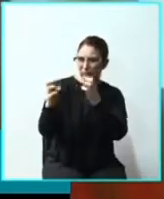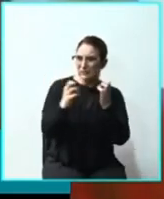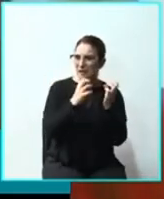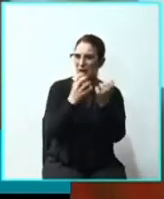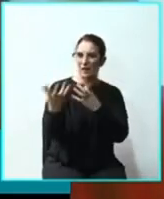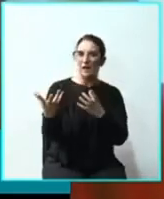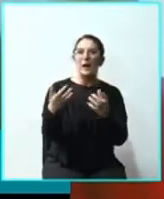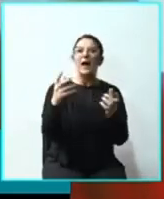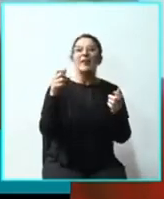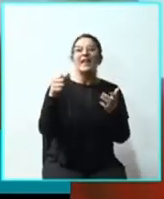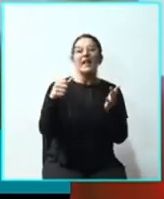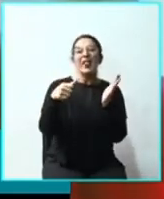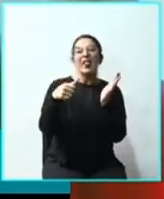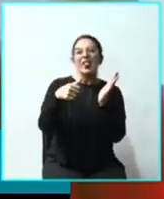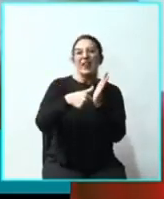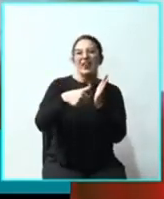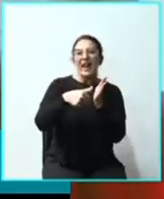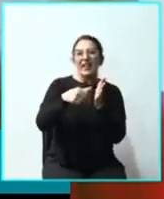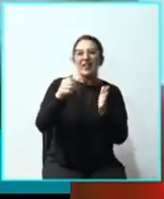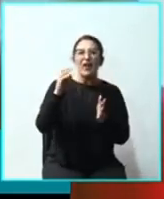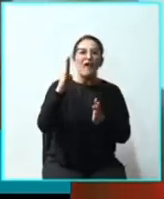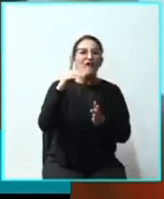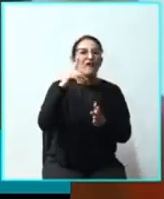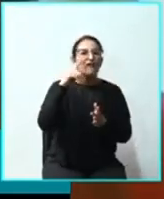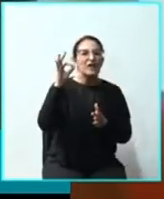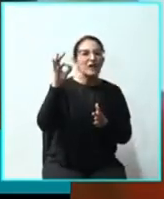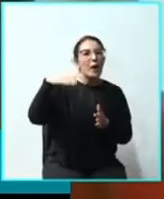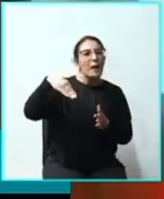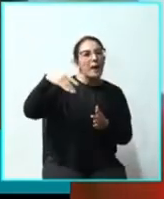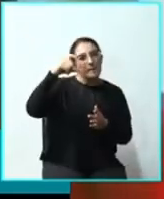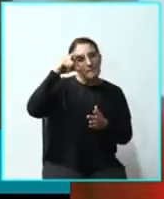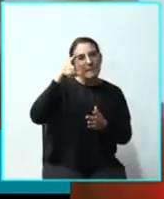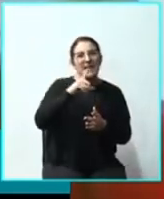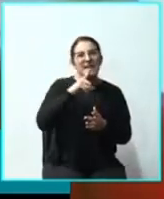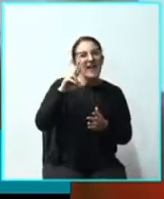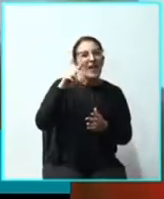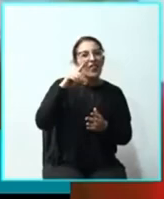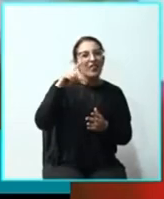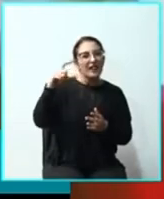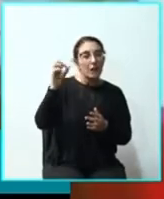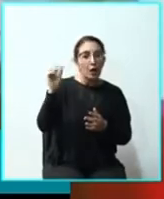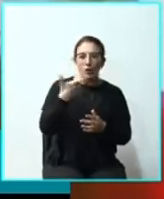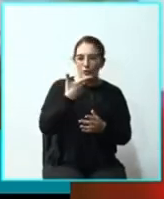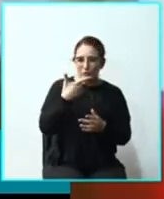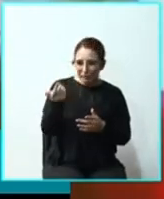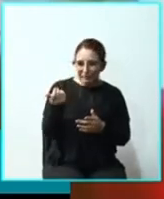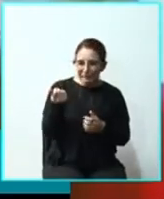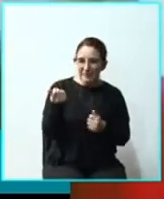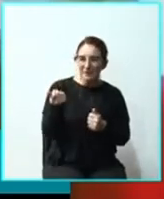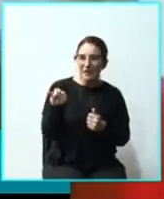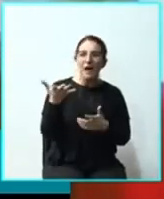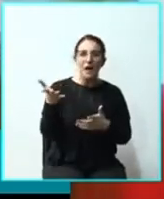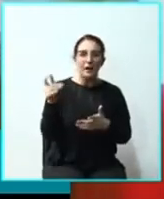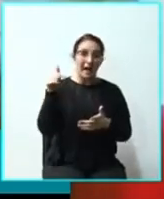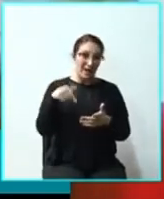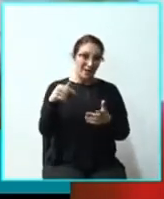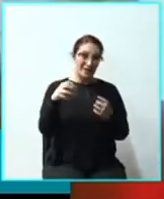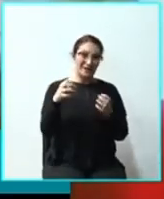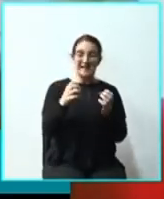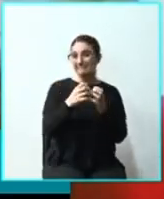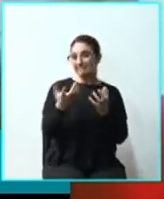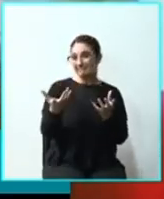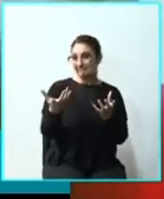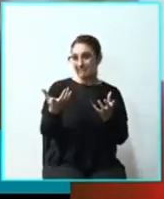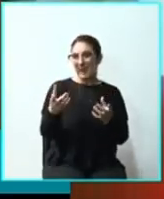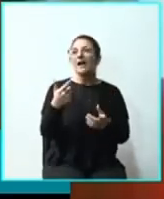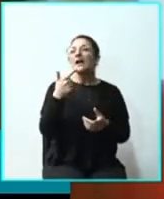dato biométrico, y requiere tiempo y requiere consenso, y por eso en este momento no lo podemos acompañar, porque entendemos que